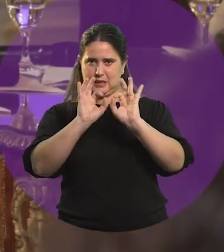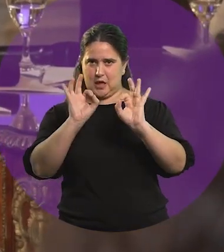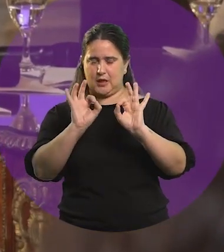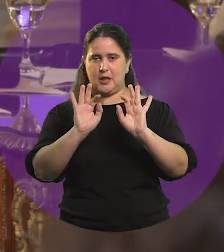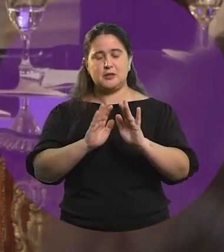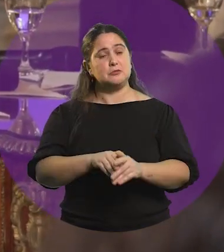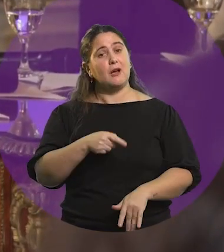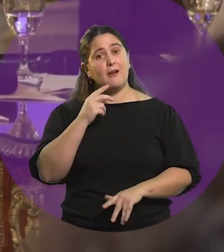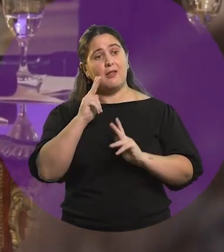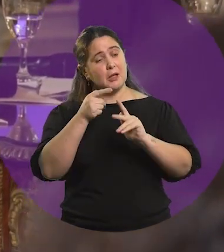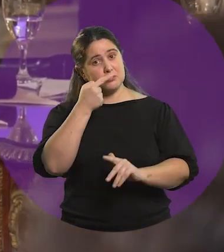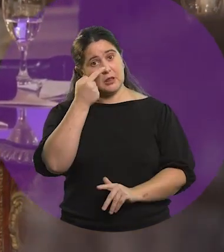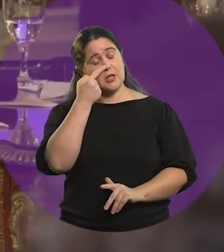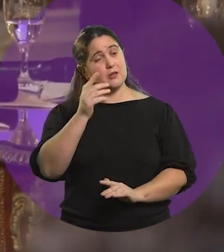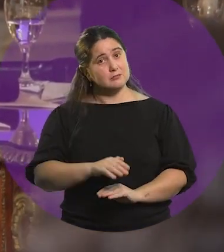Qué interesante,